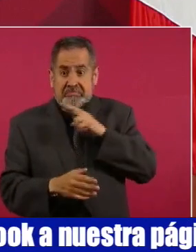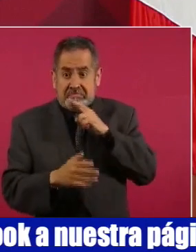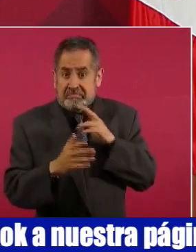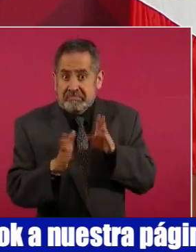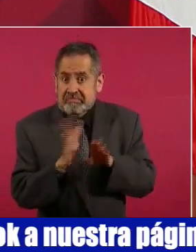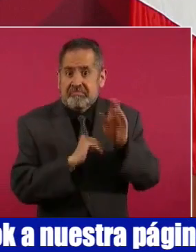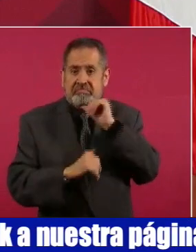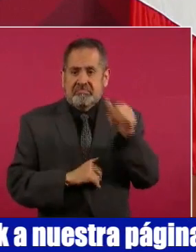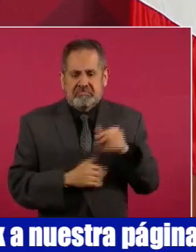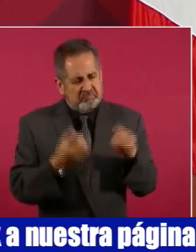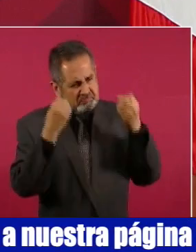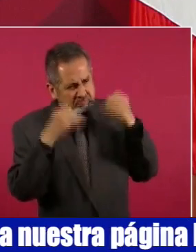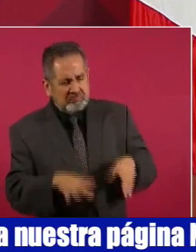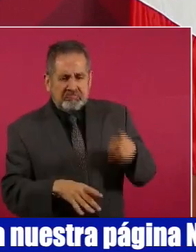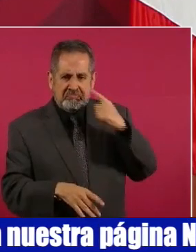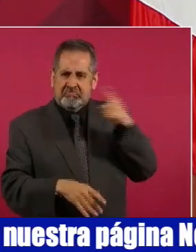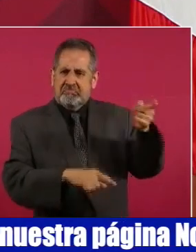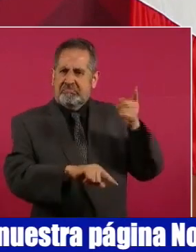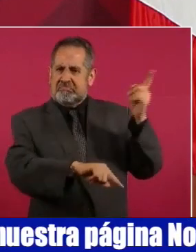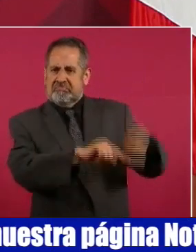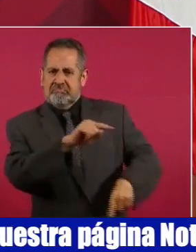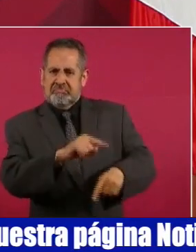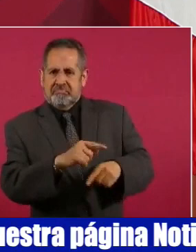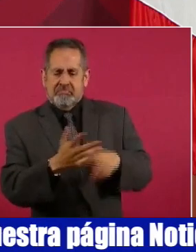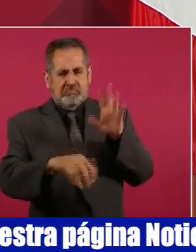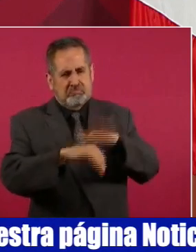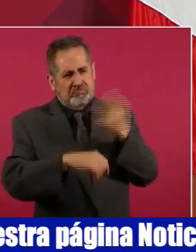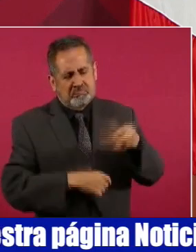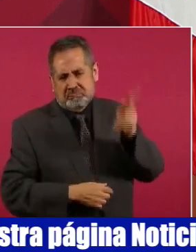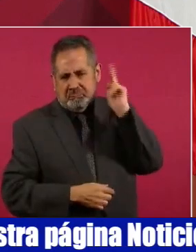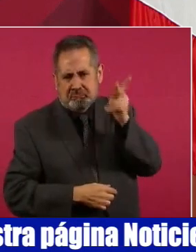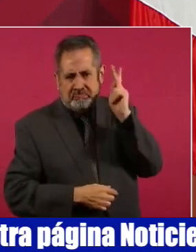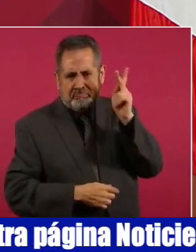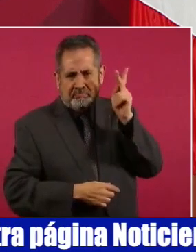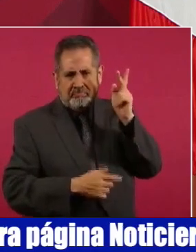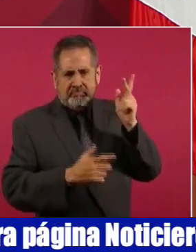probablemente pierda también la revocación del mandato por pendejo y por...